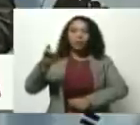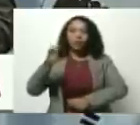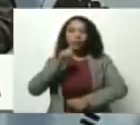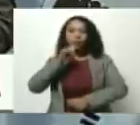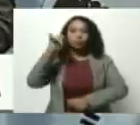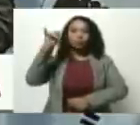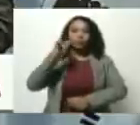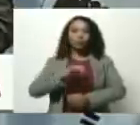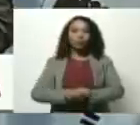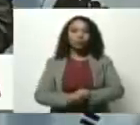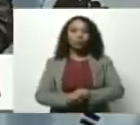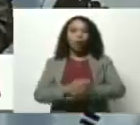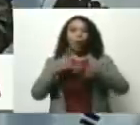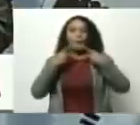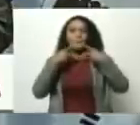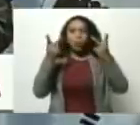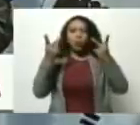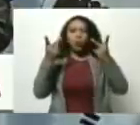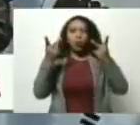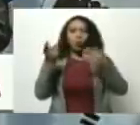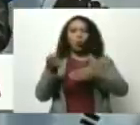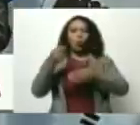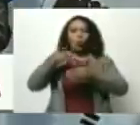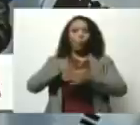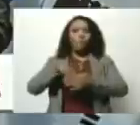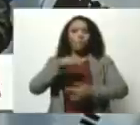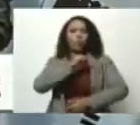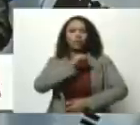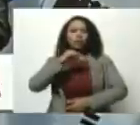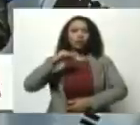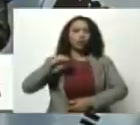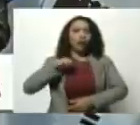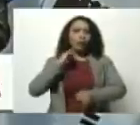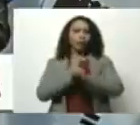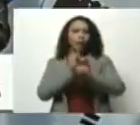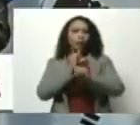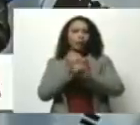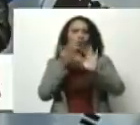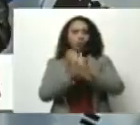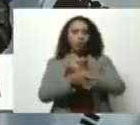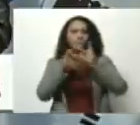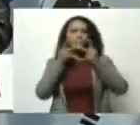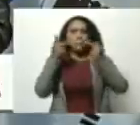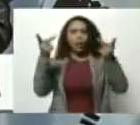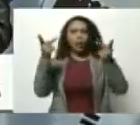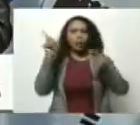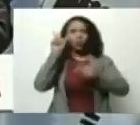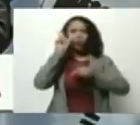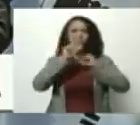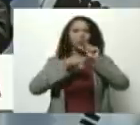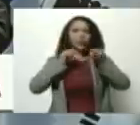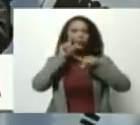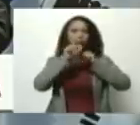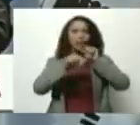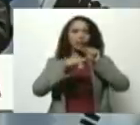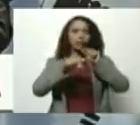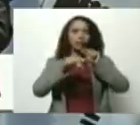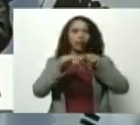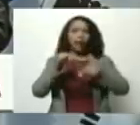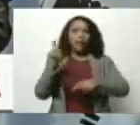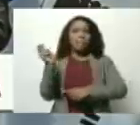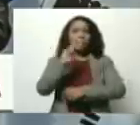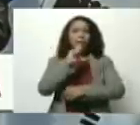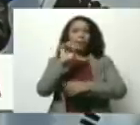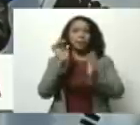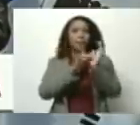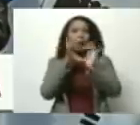denunciado publicó en su cuenta personal y pública de Twitter durante el mes de abril del